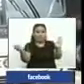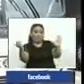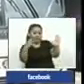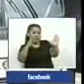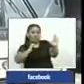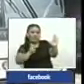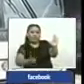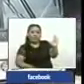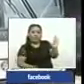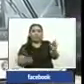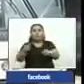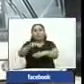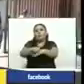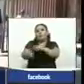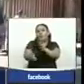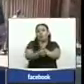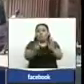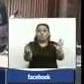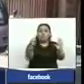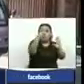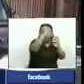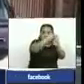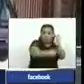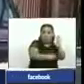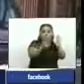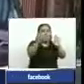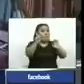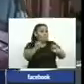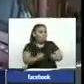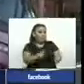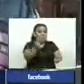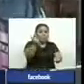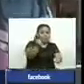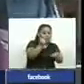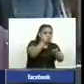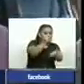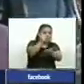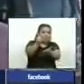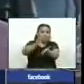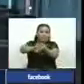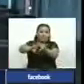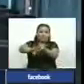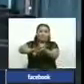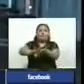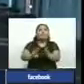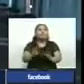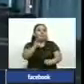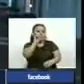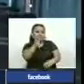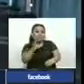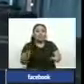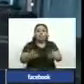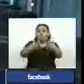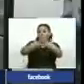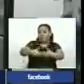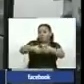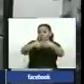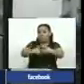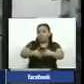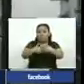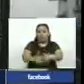gobierno y la asamblea legislativa para entregar la compensación económica del pasaje. Así lo demuestra la empresa